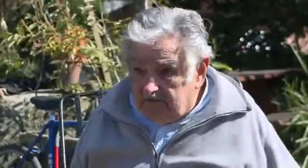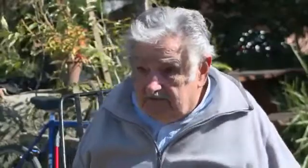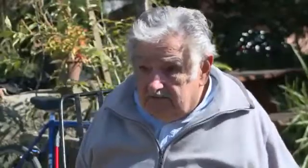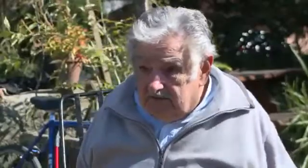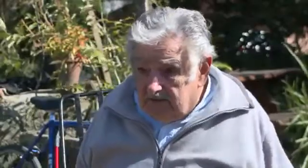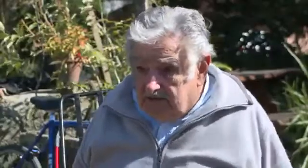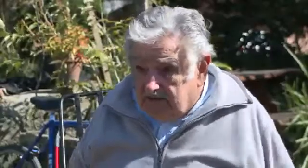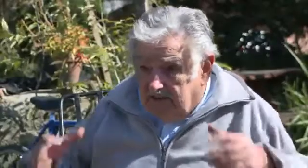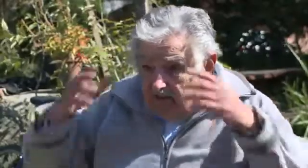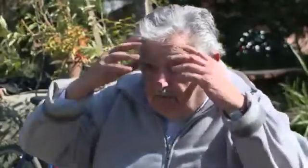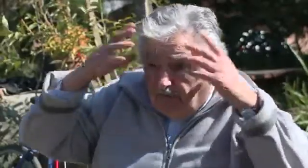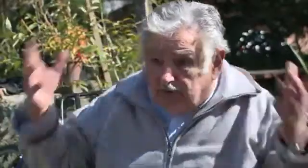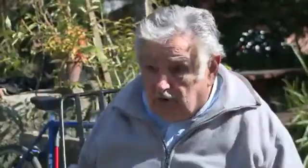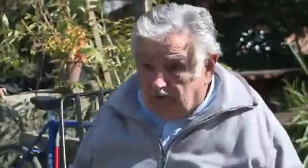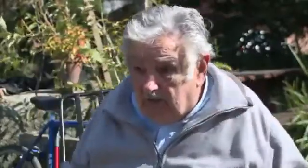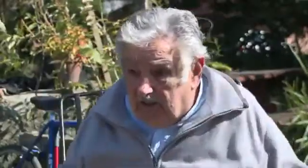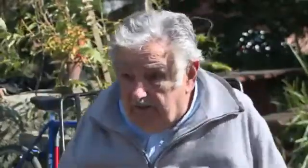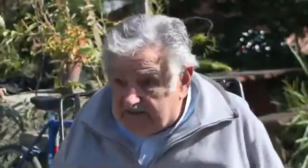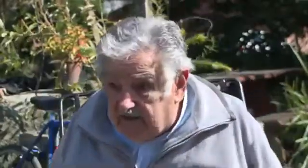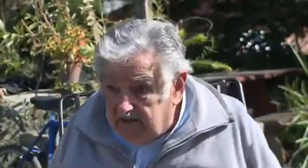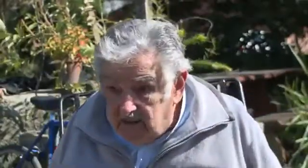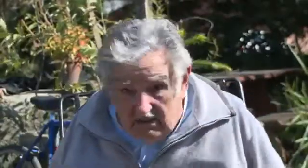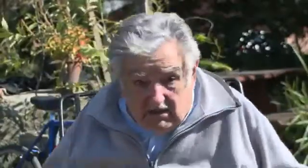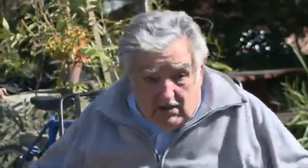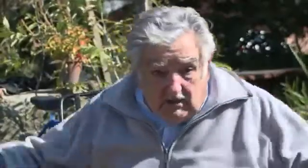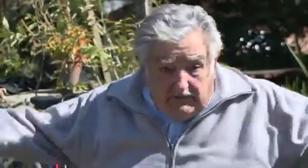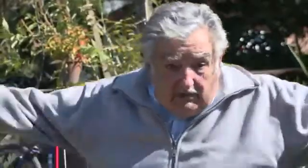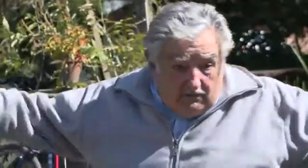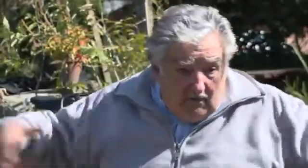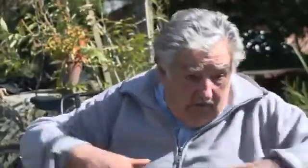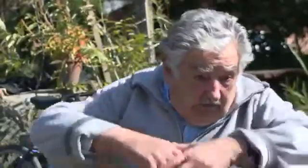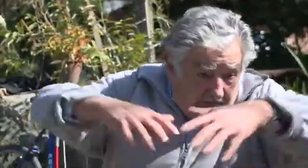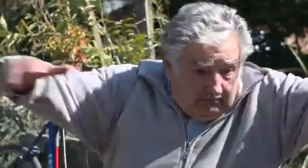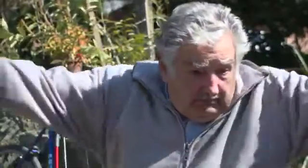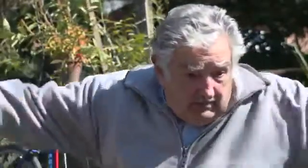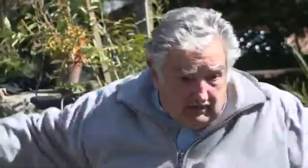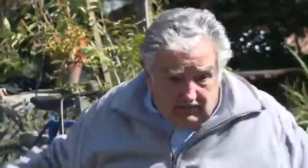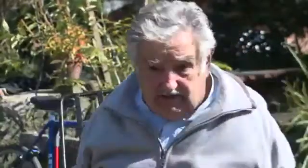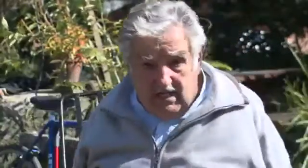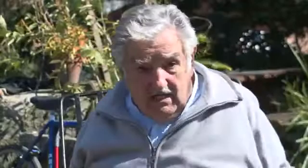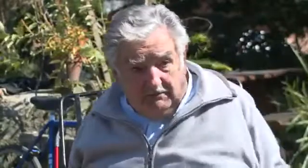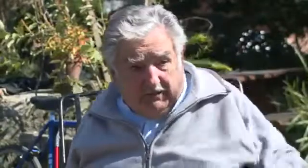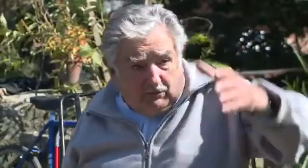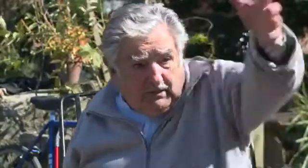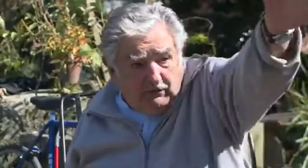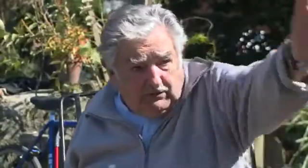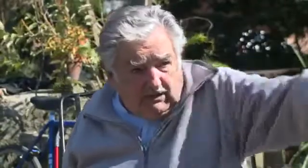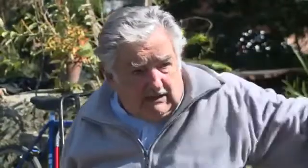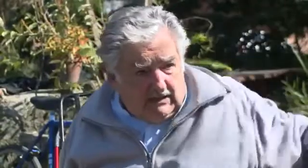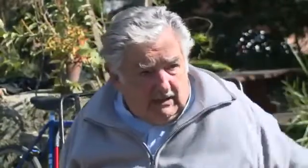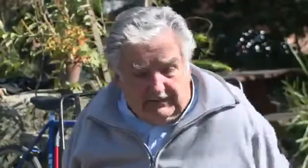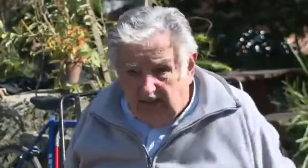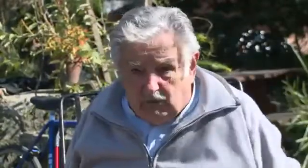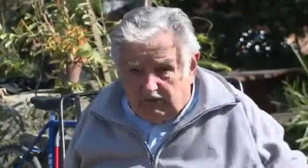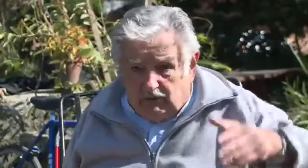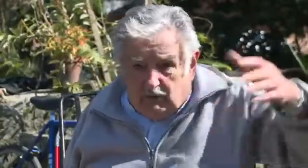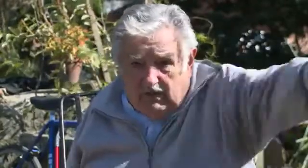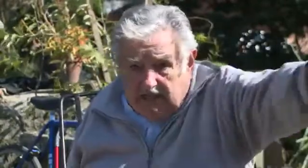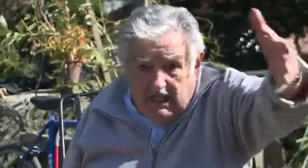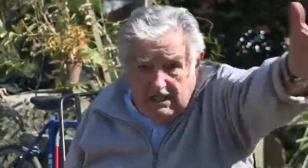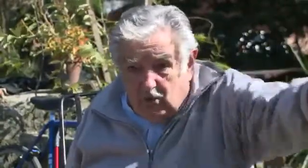mío. Si se les subió el trono a la cabeza y tienen que andar con todo, una cosa. Y para tomar un té tienen que